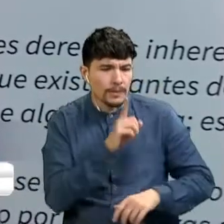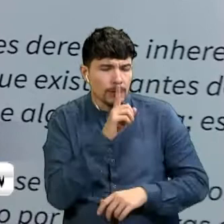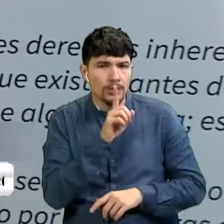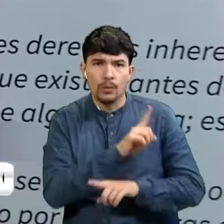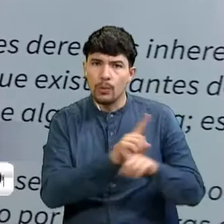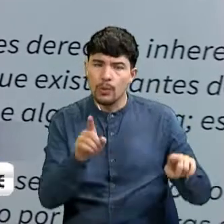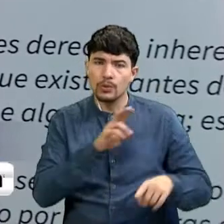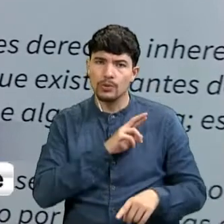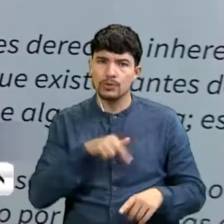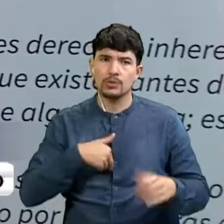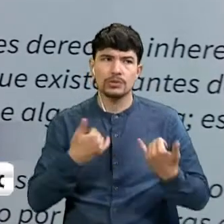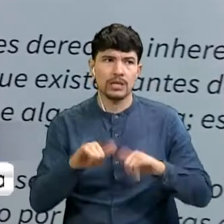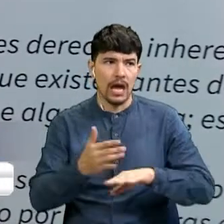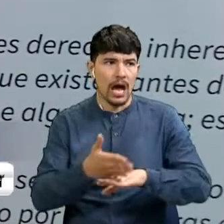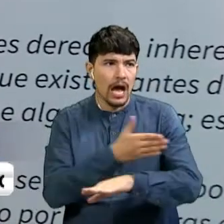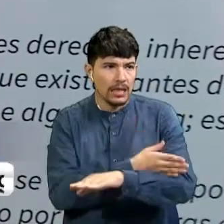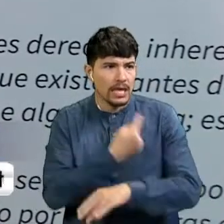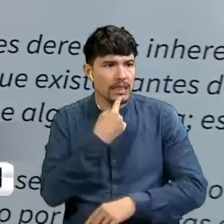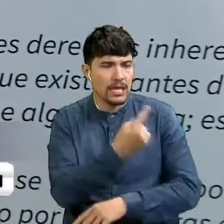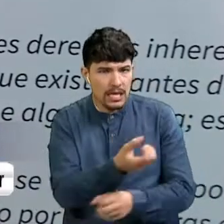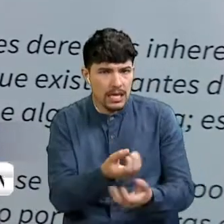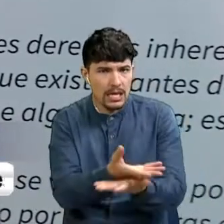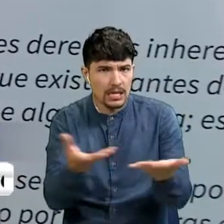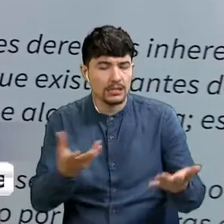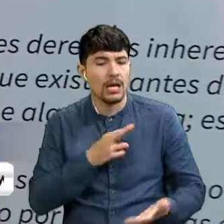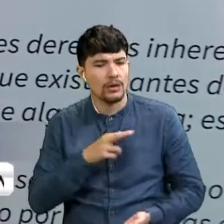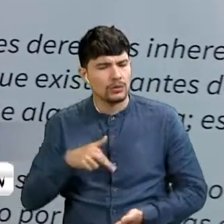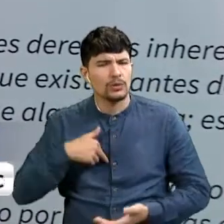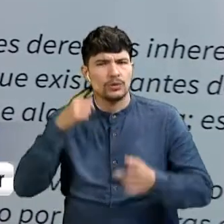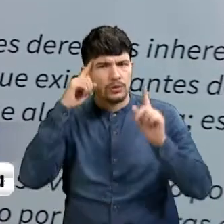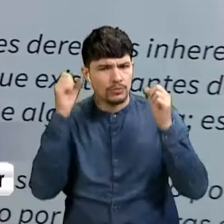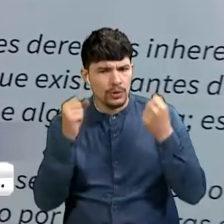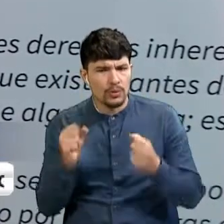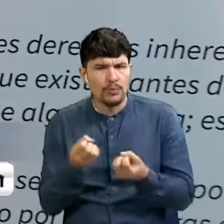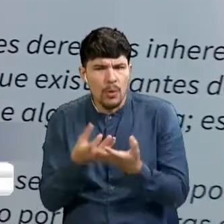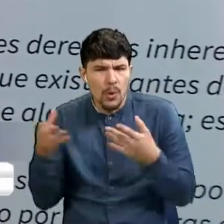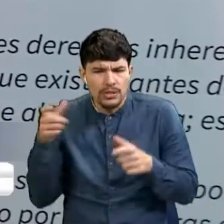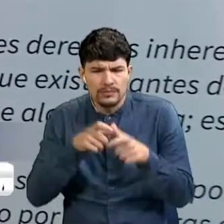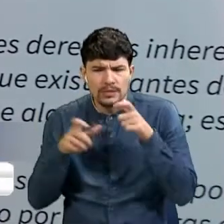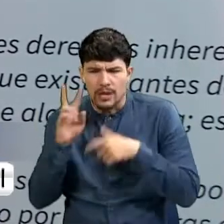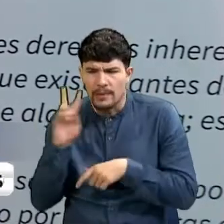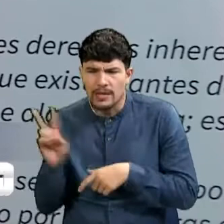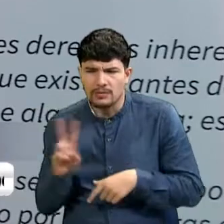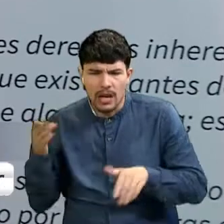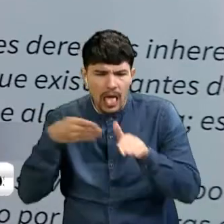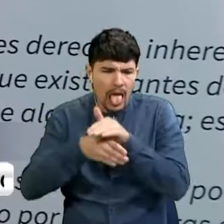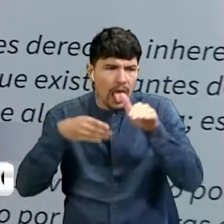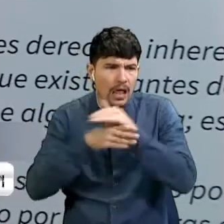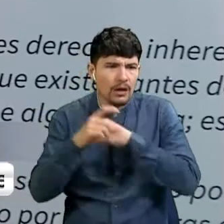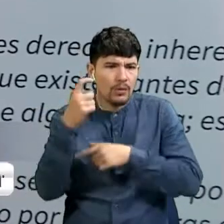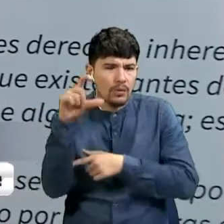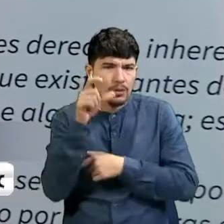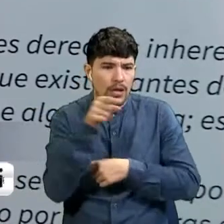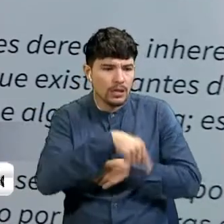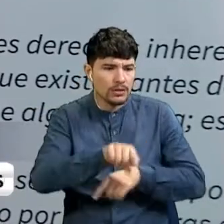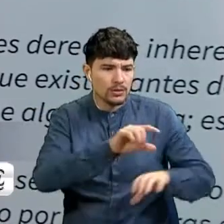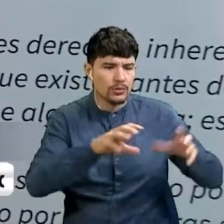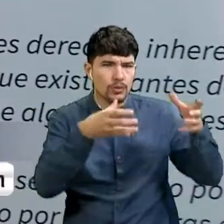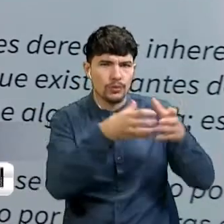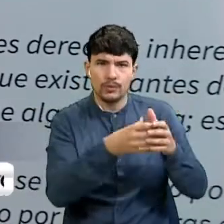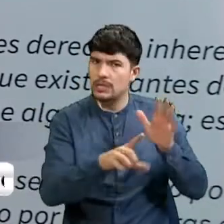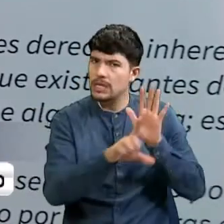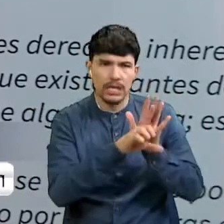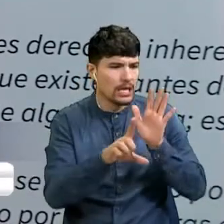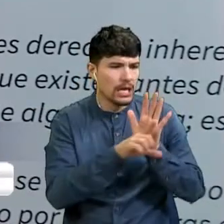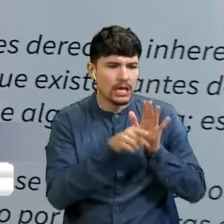hemos dicho ante las autoridades. Nos preocupa la llegada de tantos venezolanos en Cúcuta y que estos grupos al margen de la ley